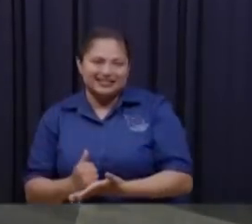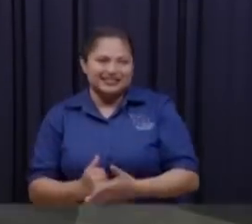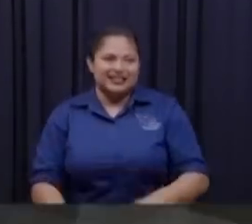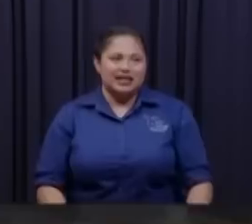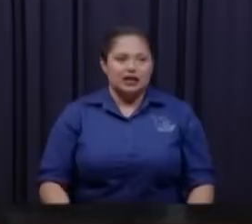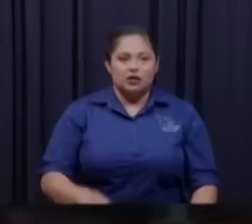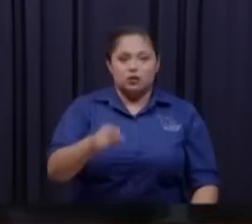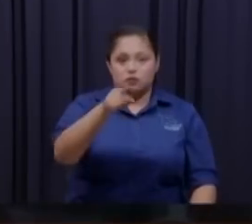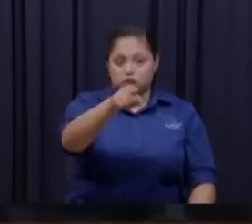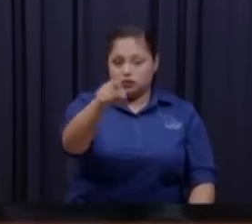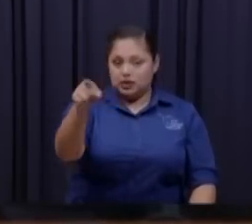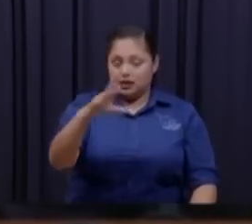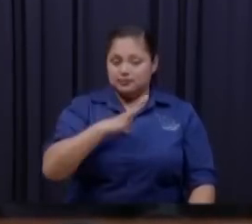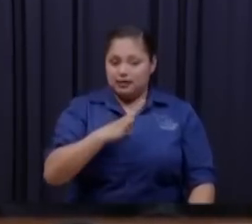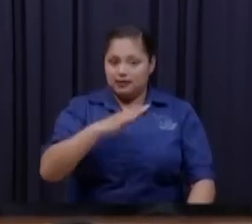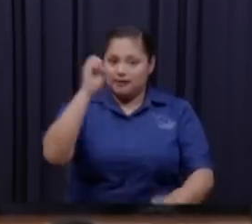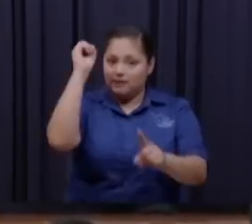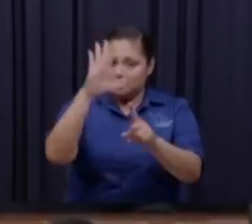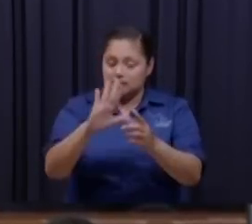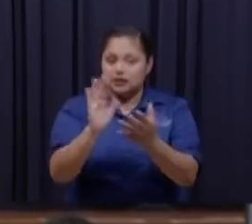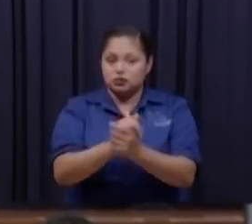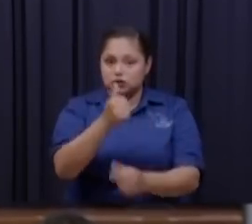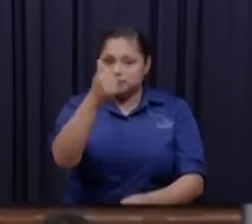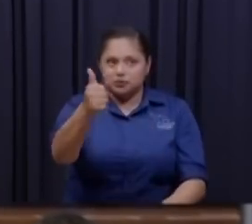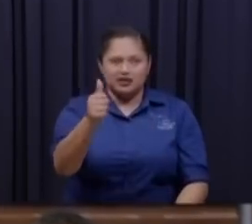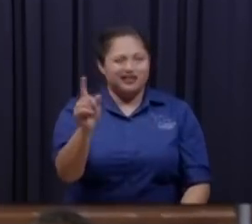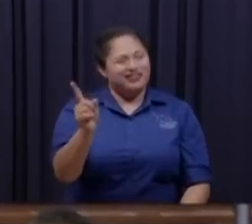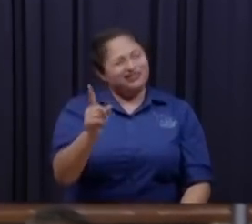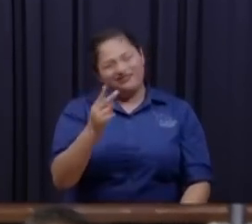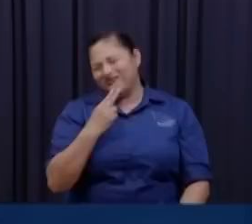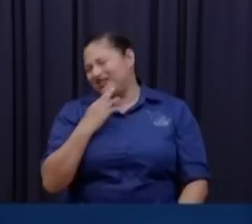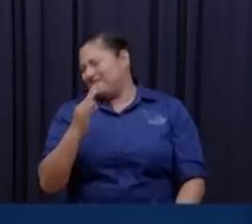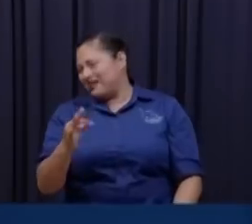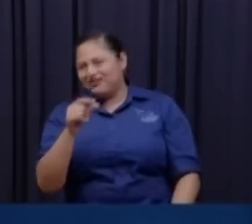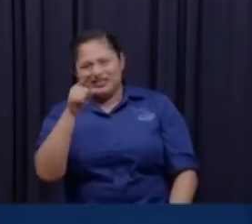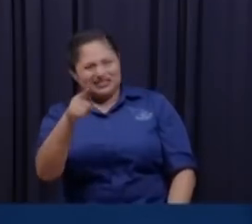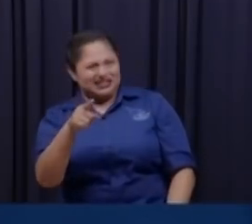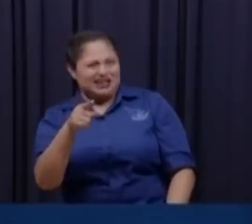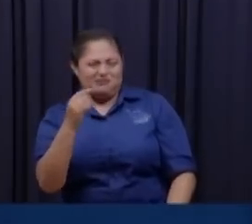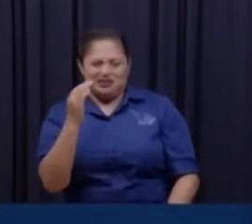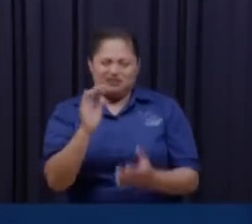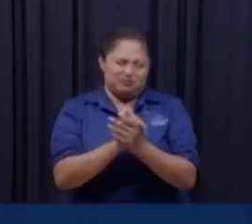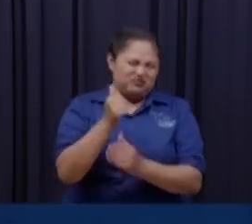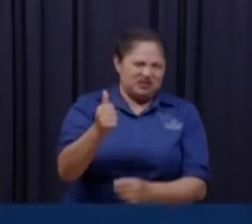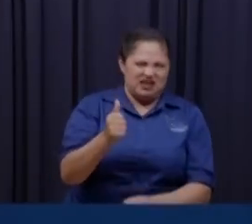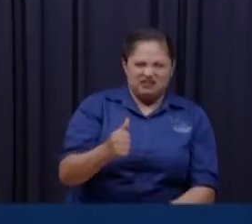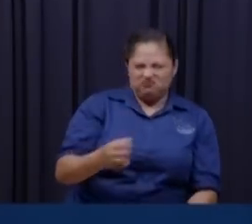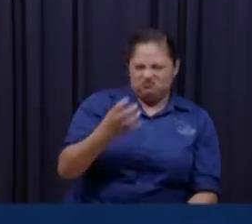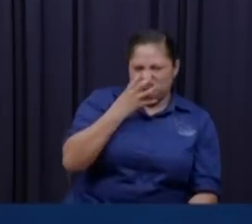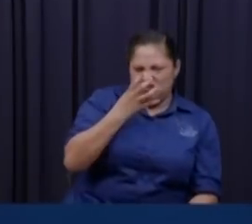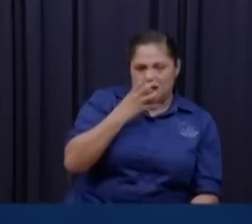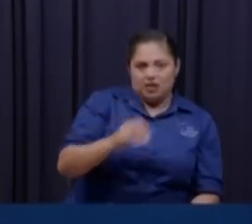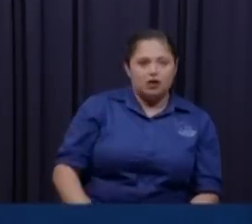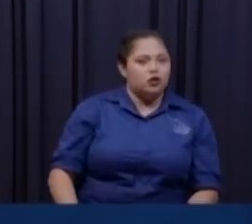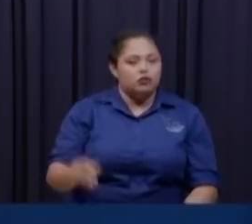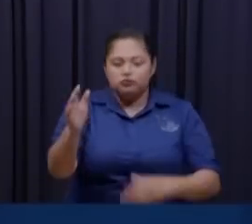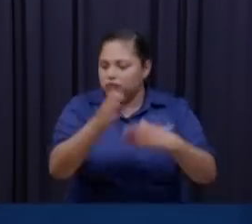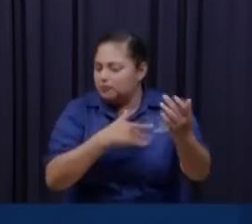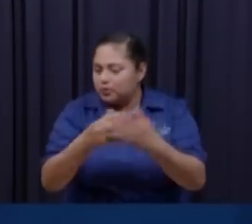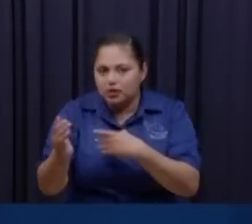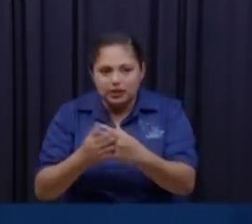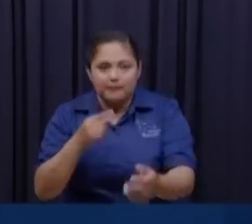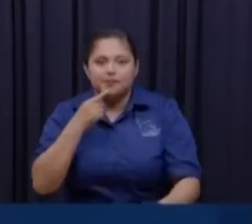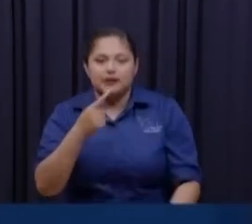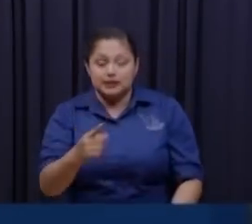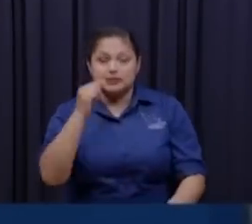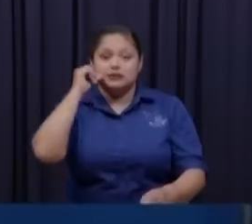Tiene que bendecir a su mujer. No, hermano, pero es que viera cómo es de berrincho. No importa, yo quiero que la bendiga en el nombre. Dice el Señor que la tiene